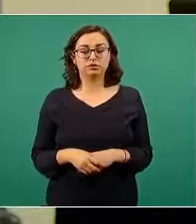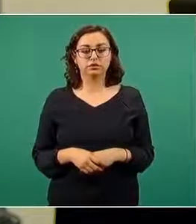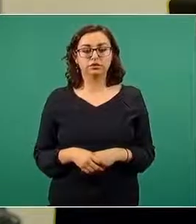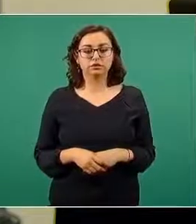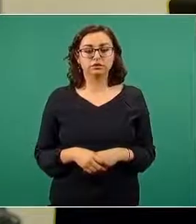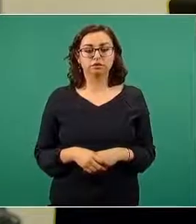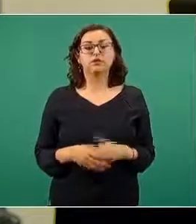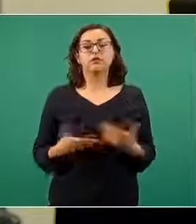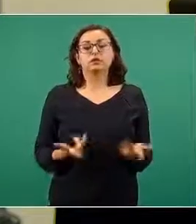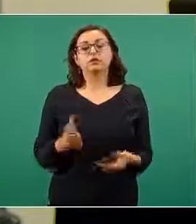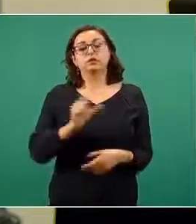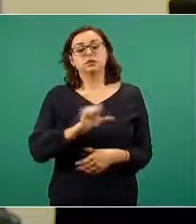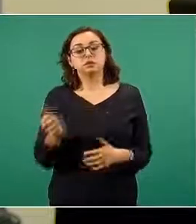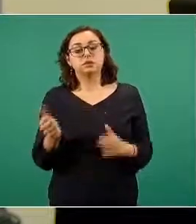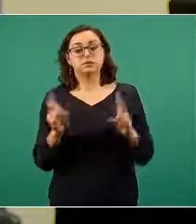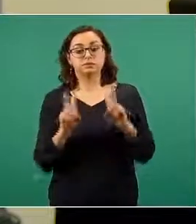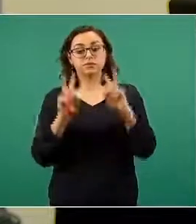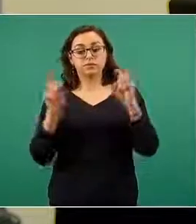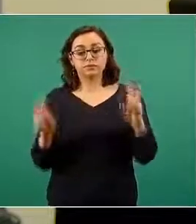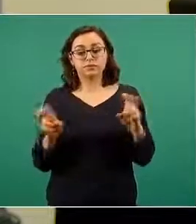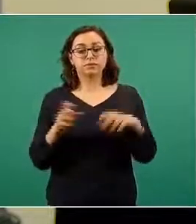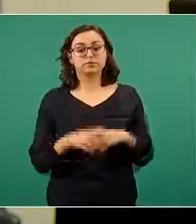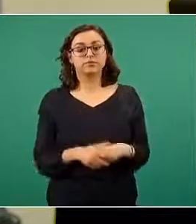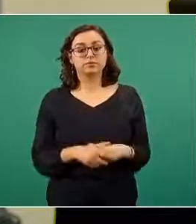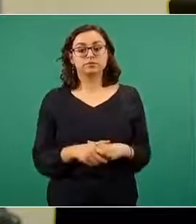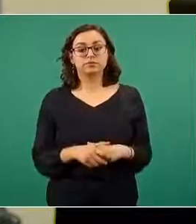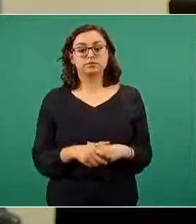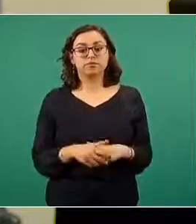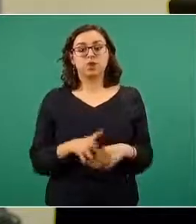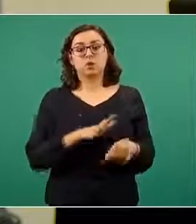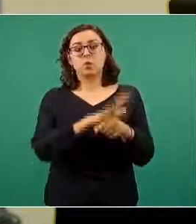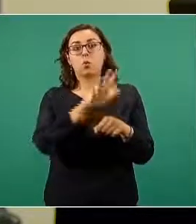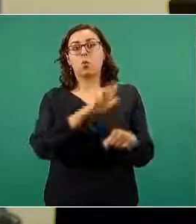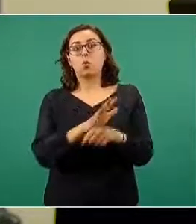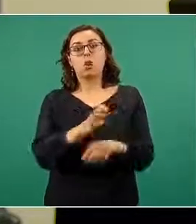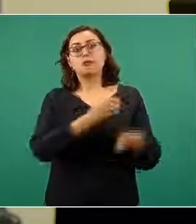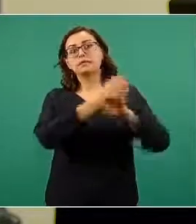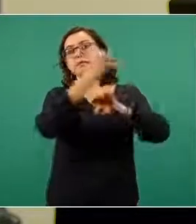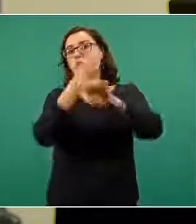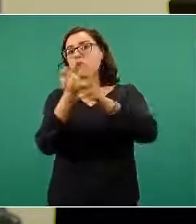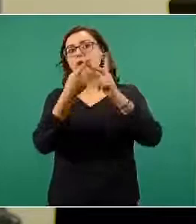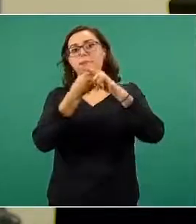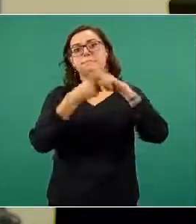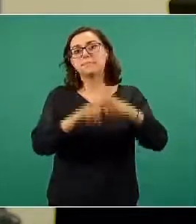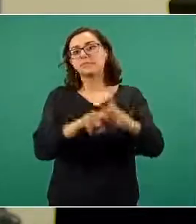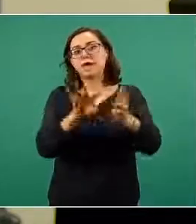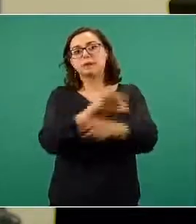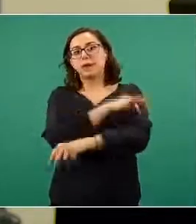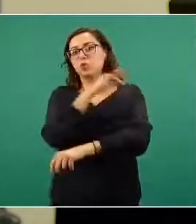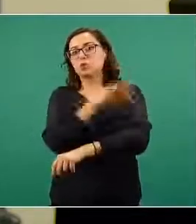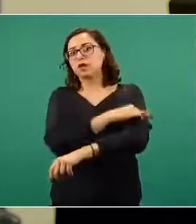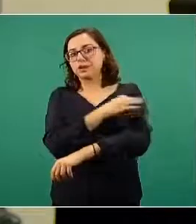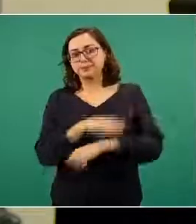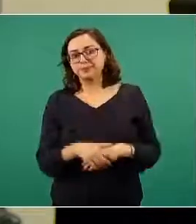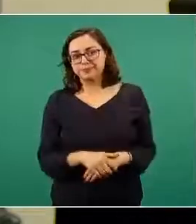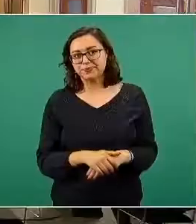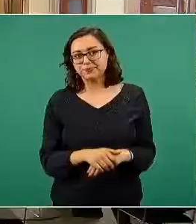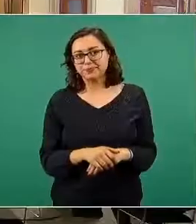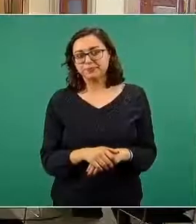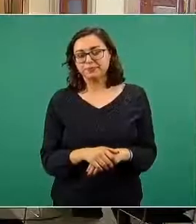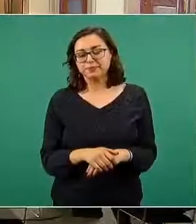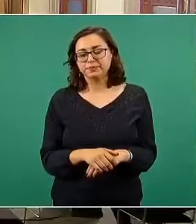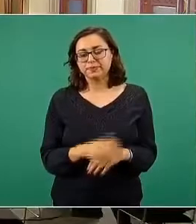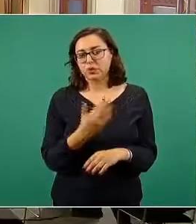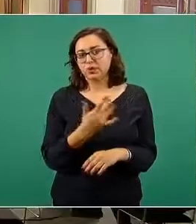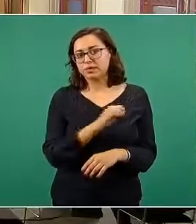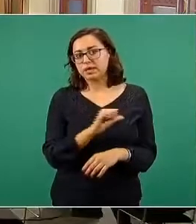en otro tema, en el país hay una crisis por una sequía. Entonces, mi duda